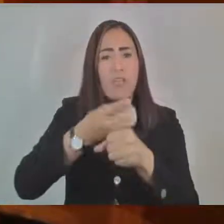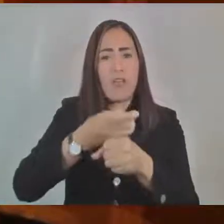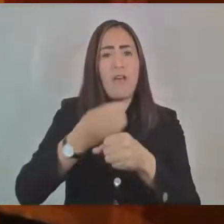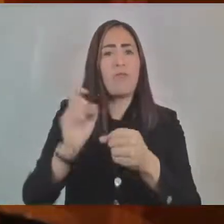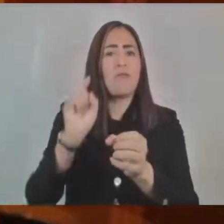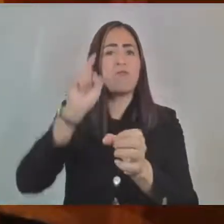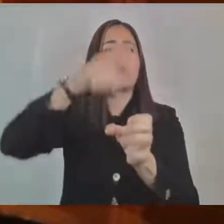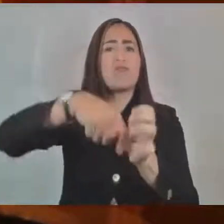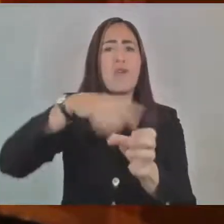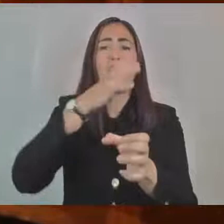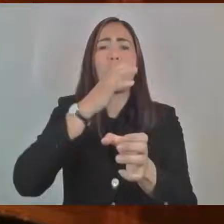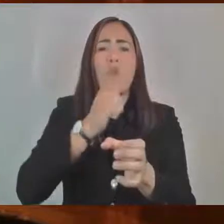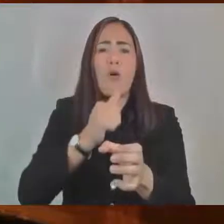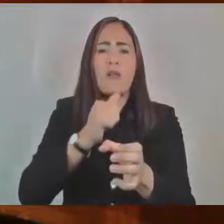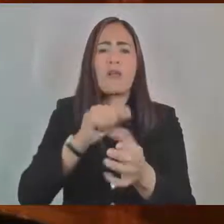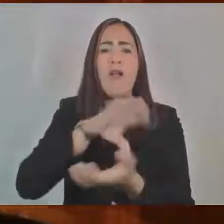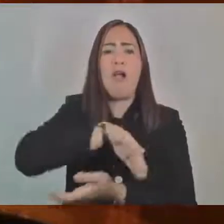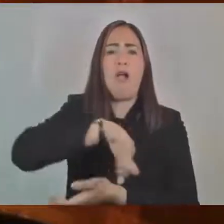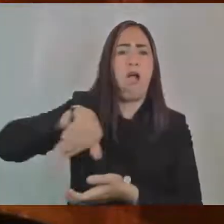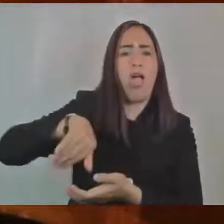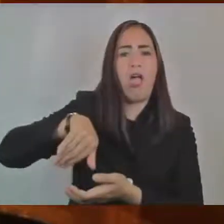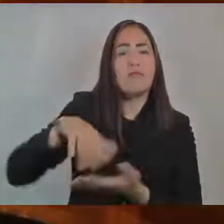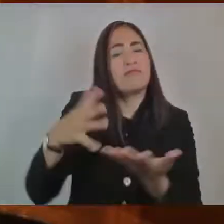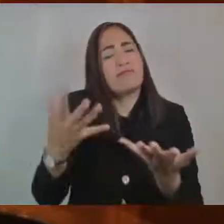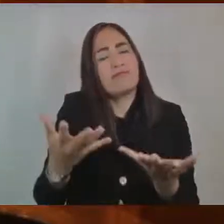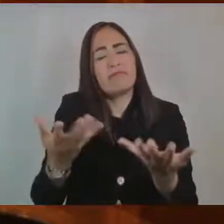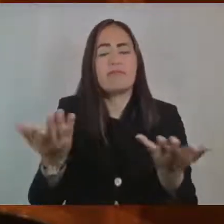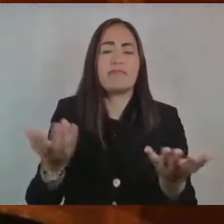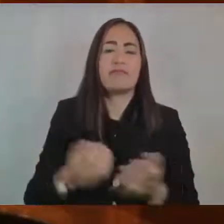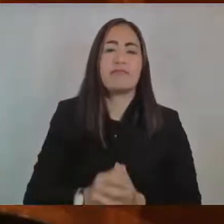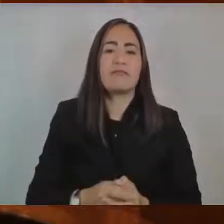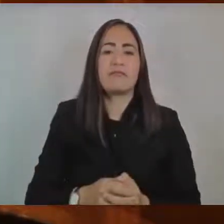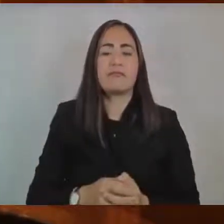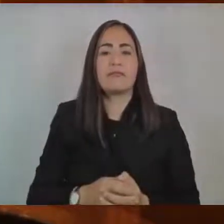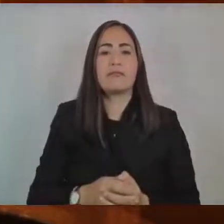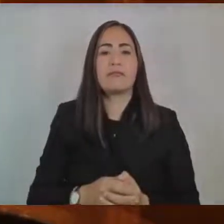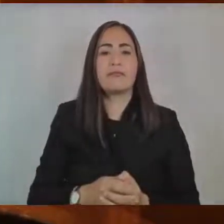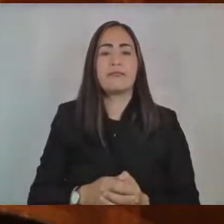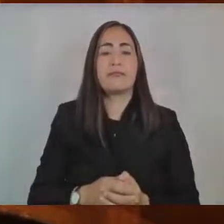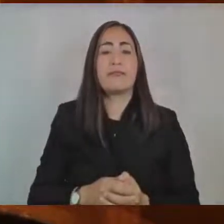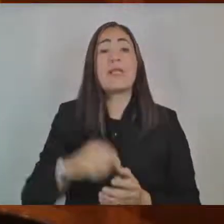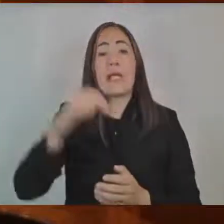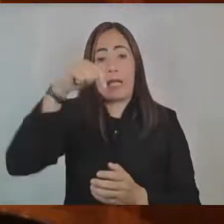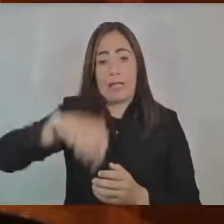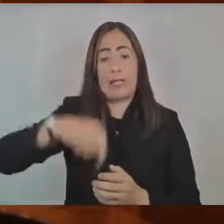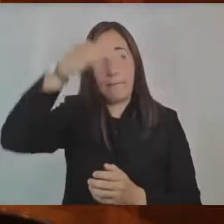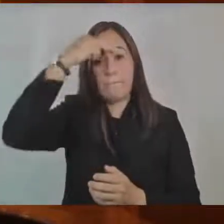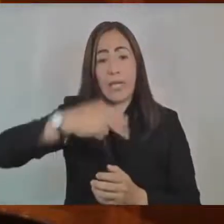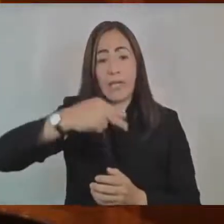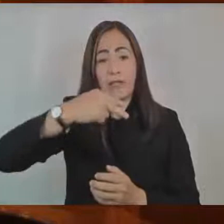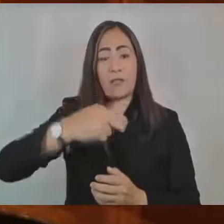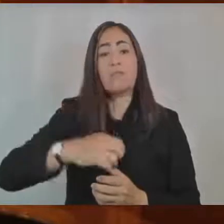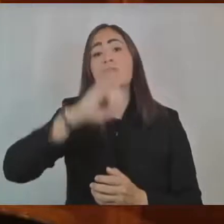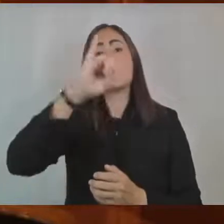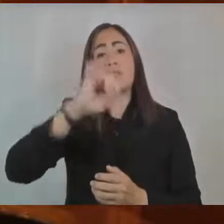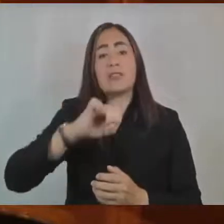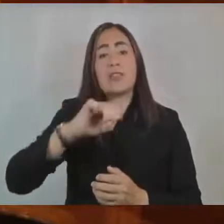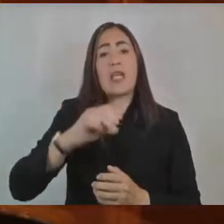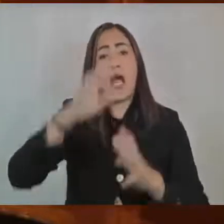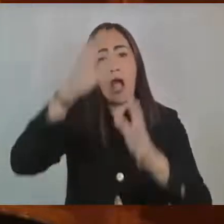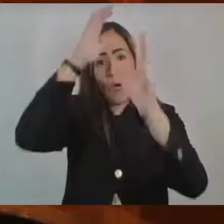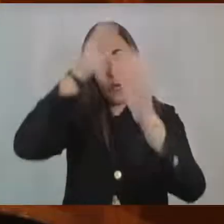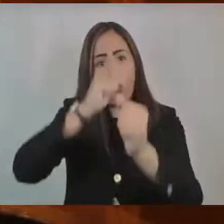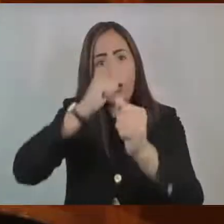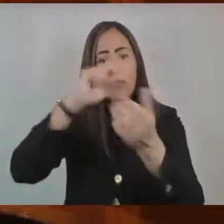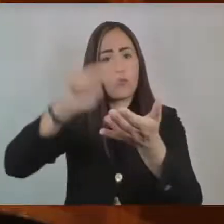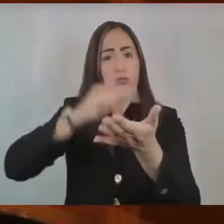tanto su exclusión es inevitable. En ese sentido, es preciso mencionar que en México ha suscrito